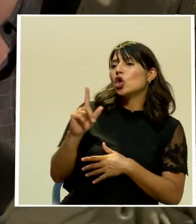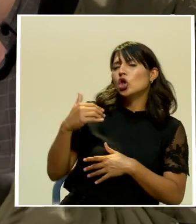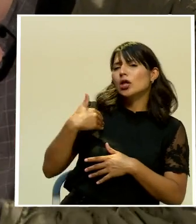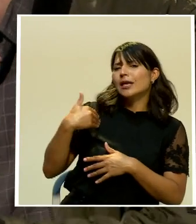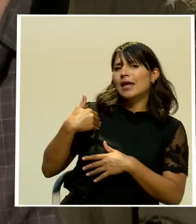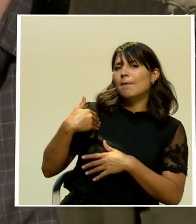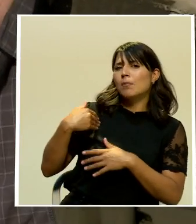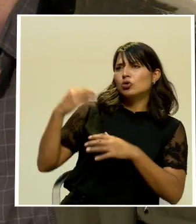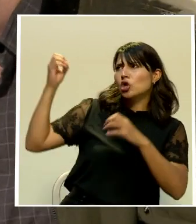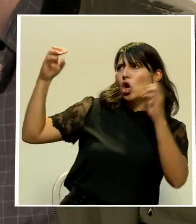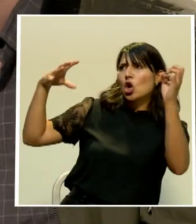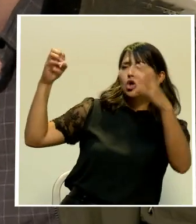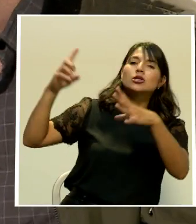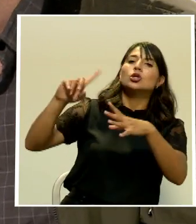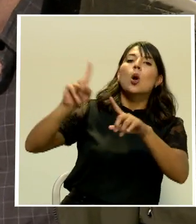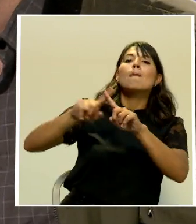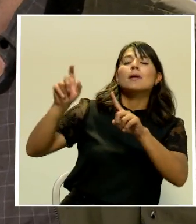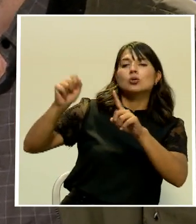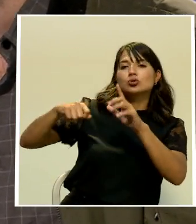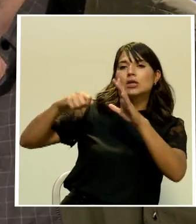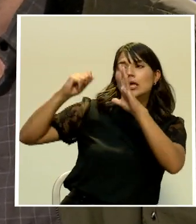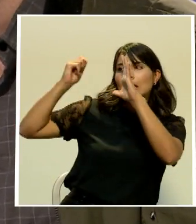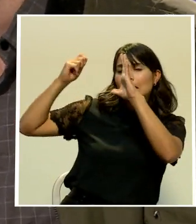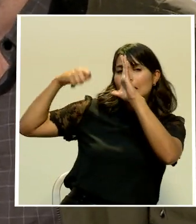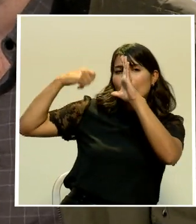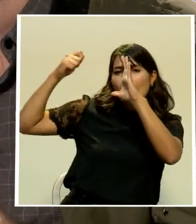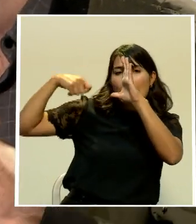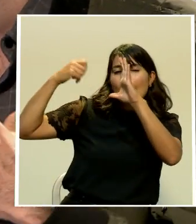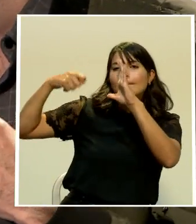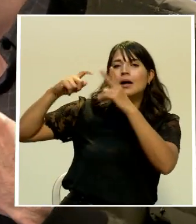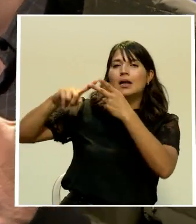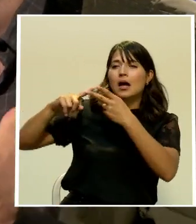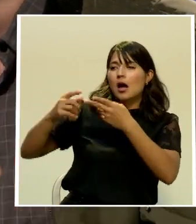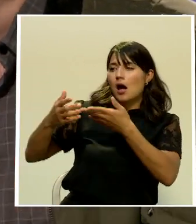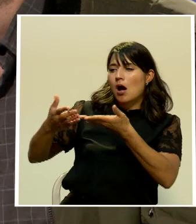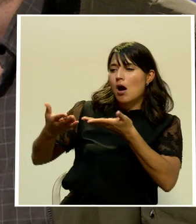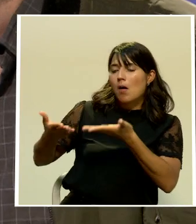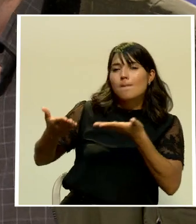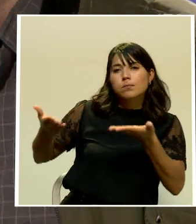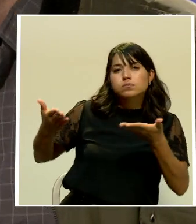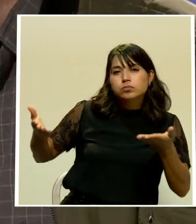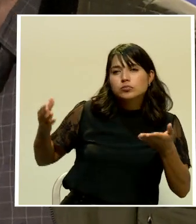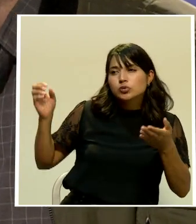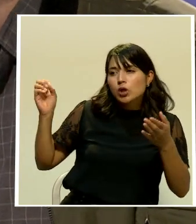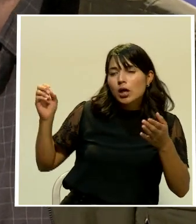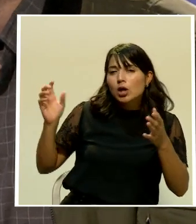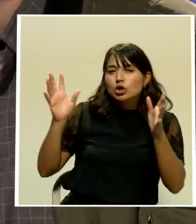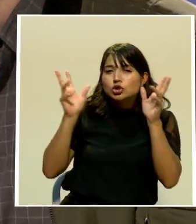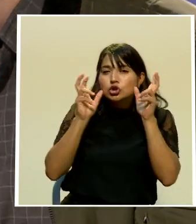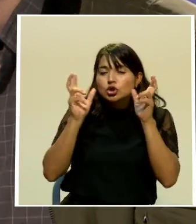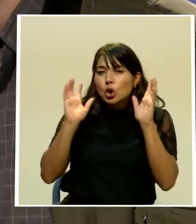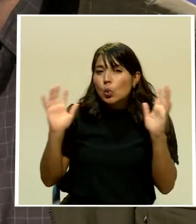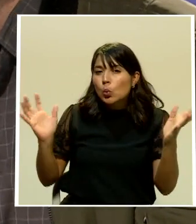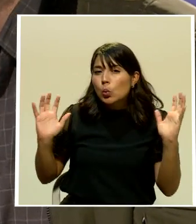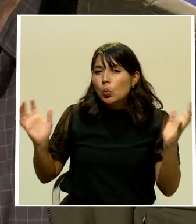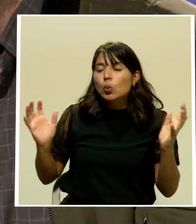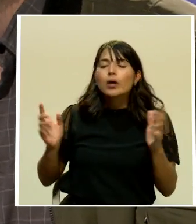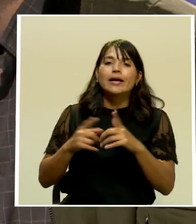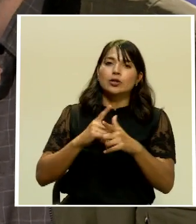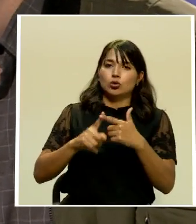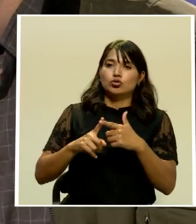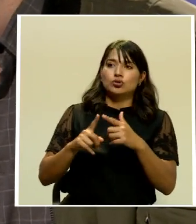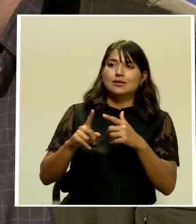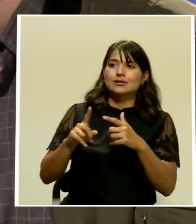cámara, andábamos un equipo de sonido. Entonces, había que tratar de ser no tan invasivo y poder colaborar con la